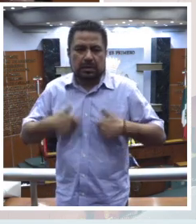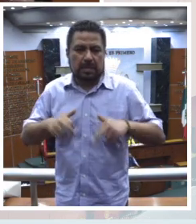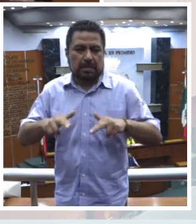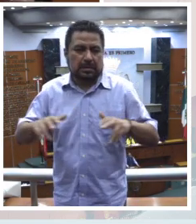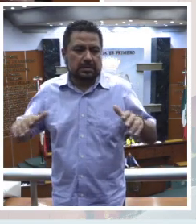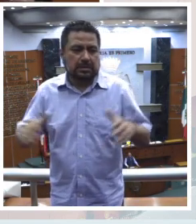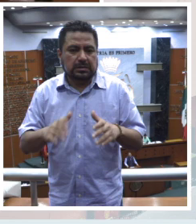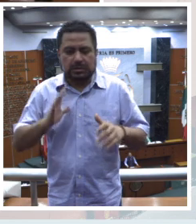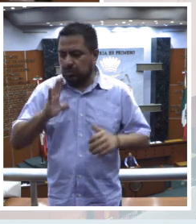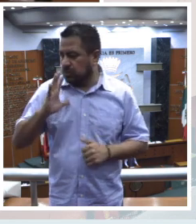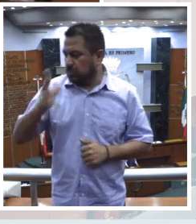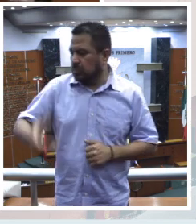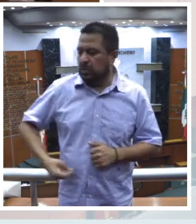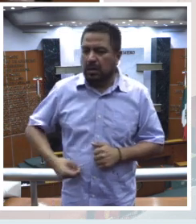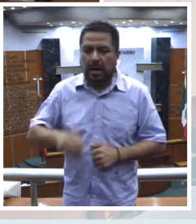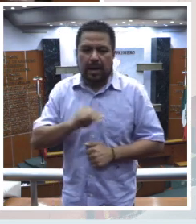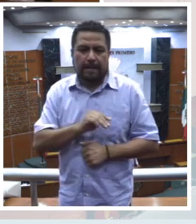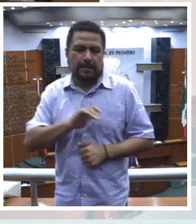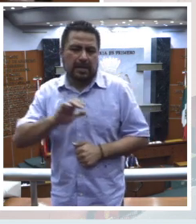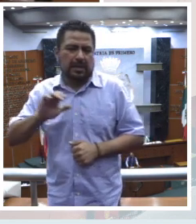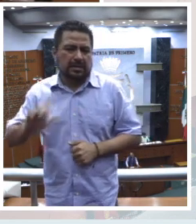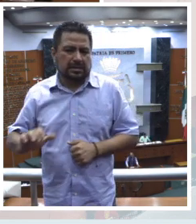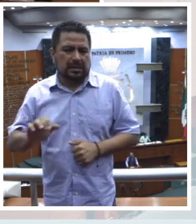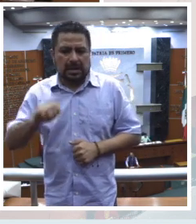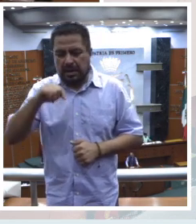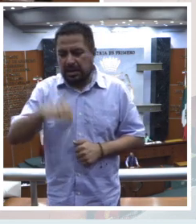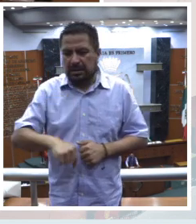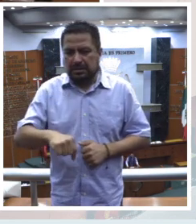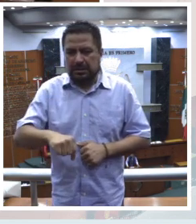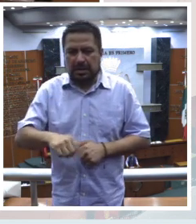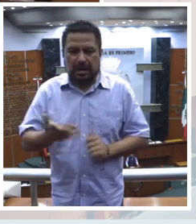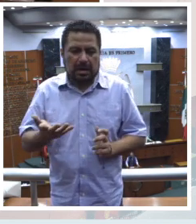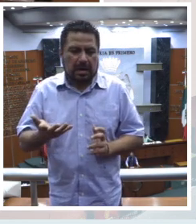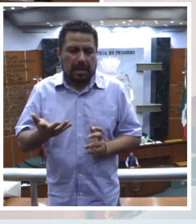representamos a Movimiento Ciudadano en esta distinguida